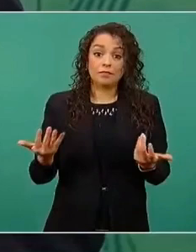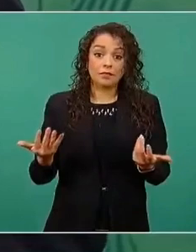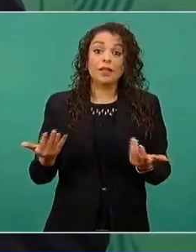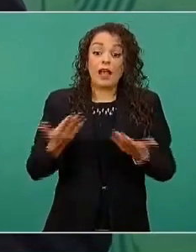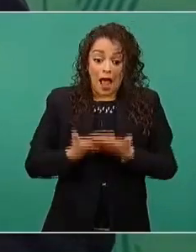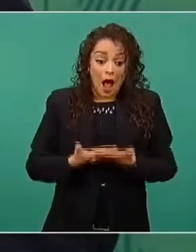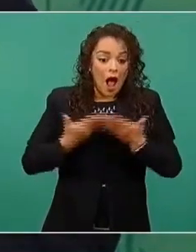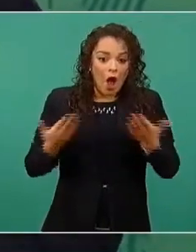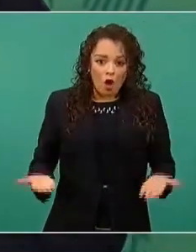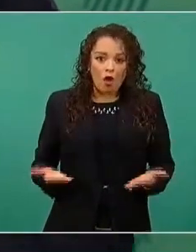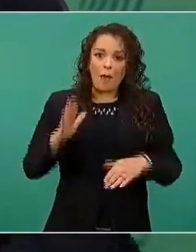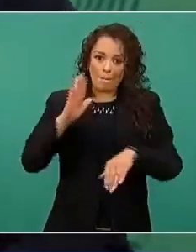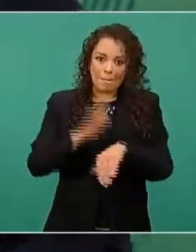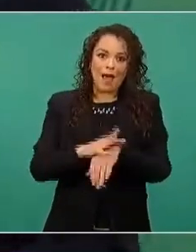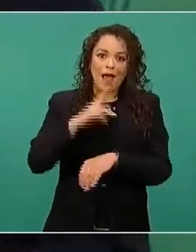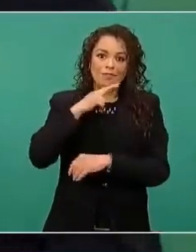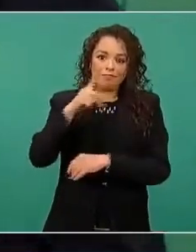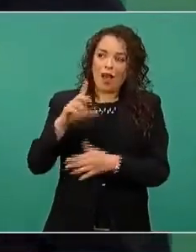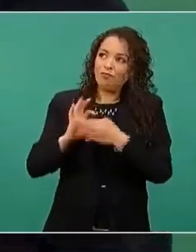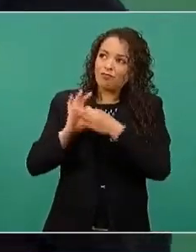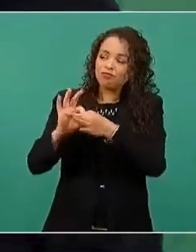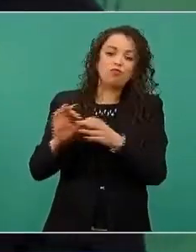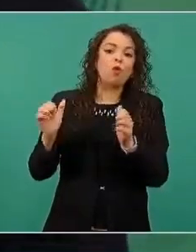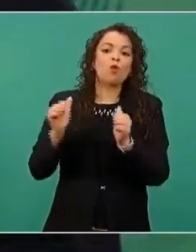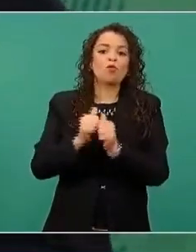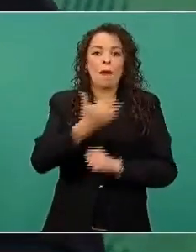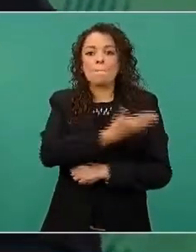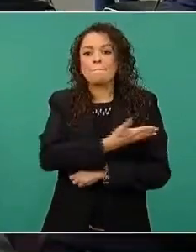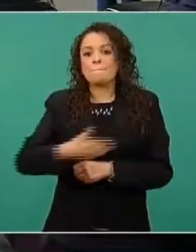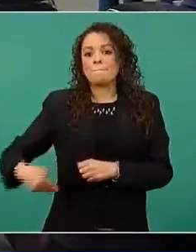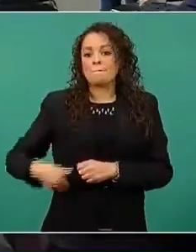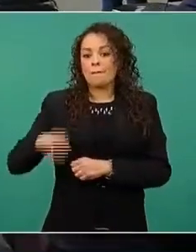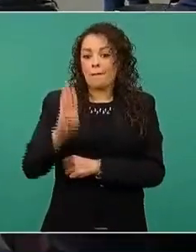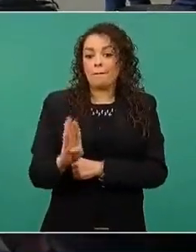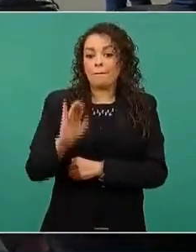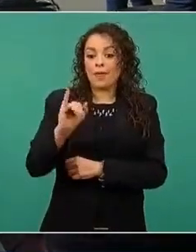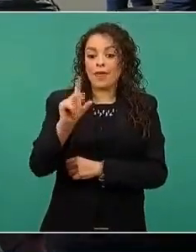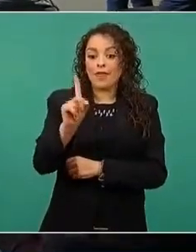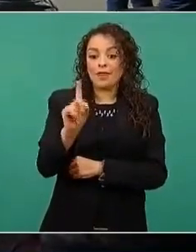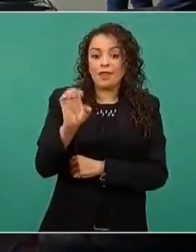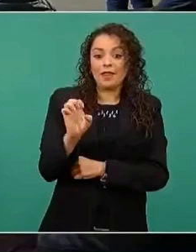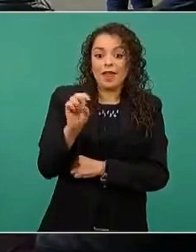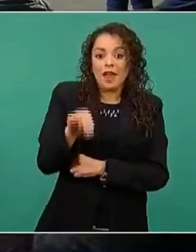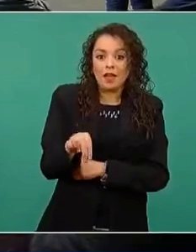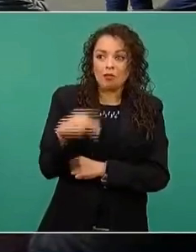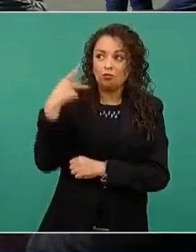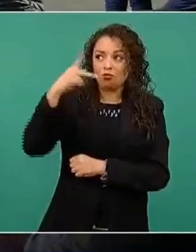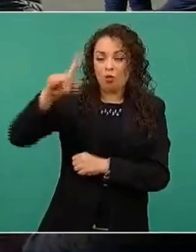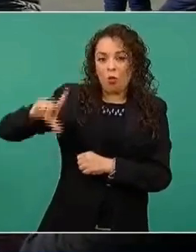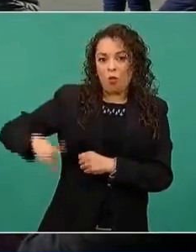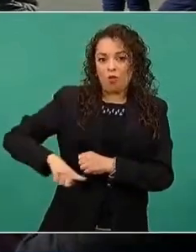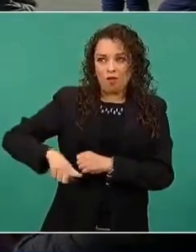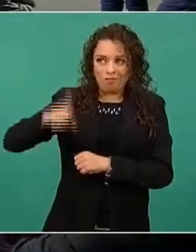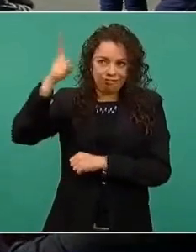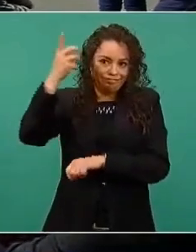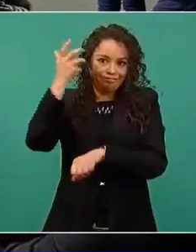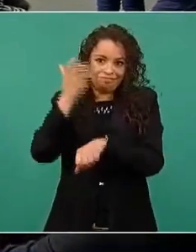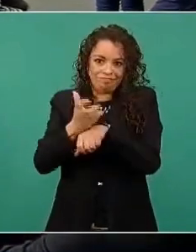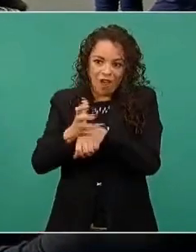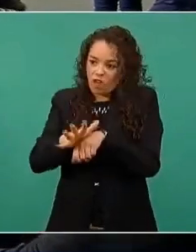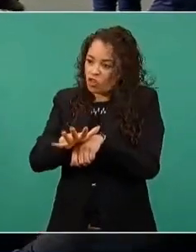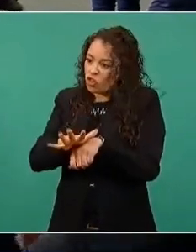relaciones ahora con el presidente Biden y con todo el gobierno de Estados Unidos. Tan es